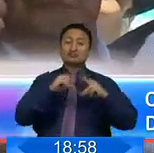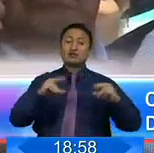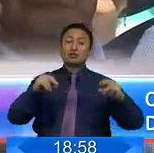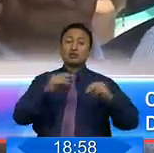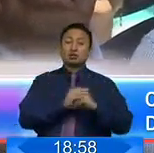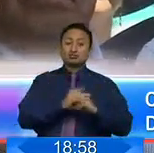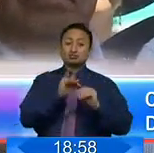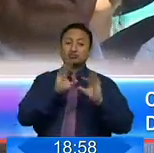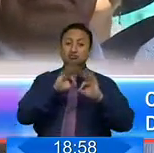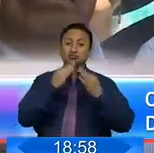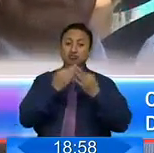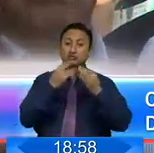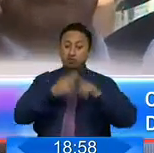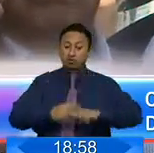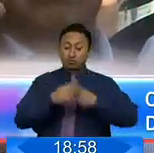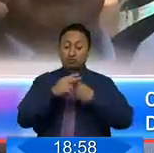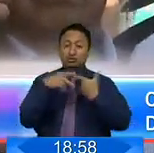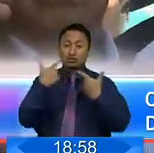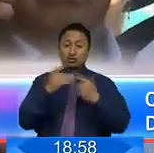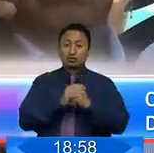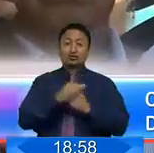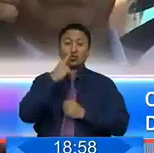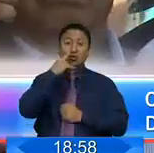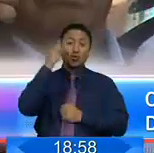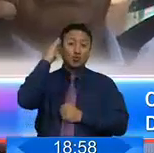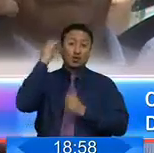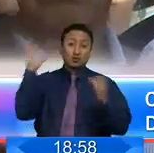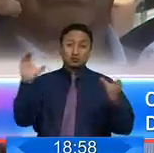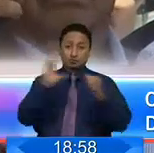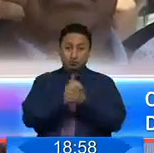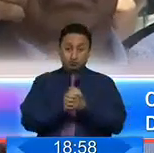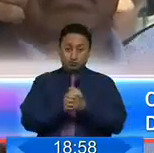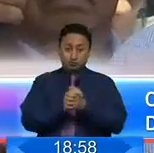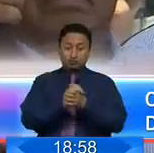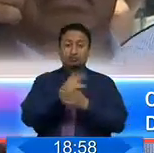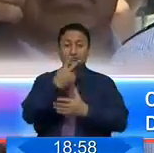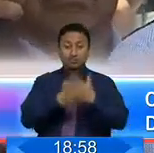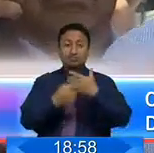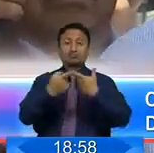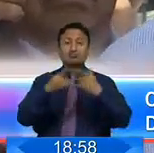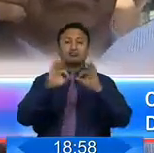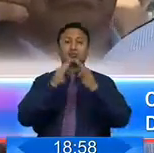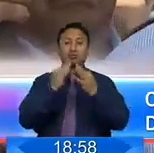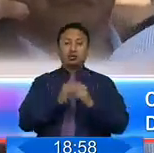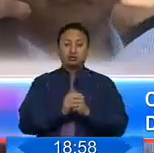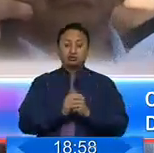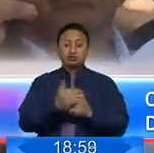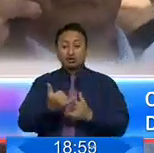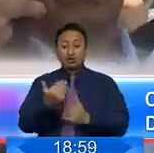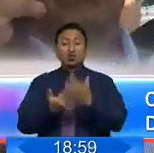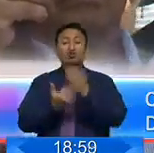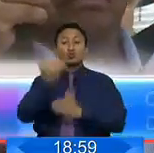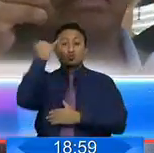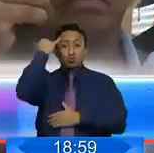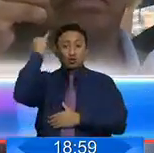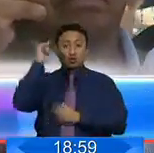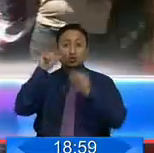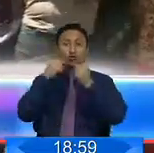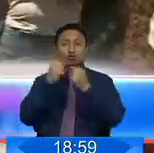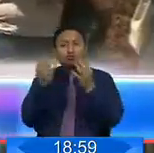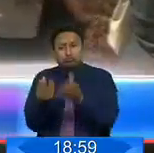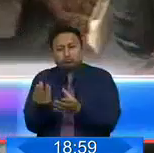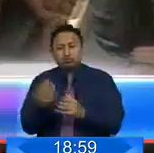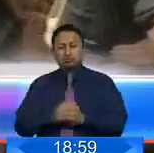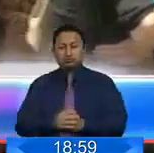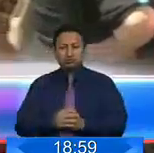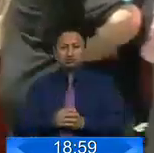familia nace de una relación heterosexual. Y pretender aceptar las ideologías que nos quieren imponer, minorías además.